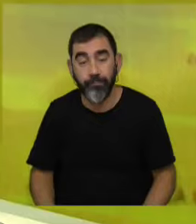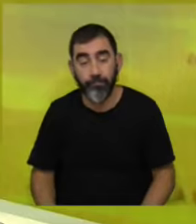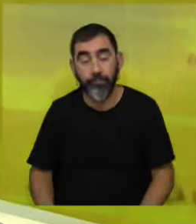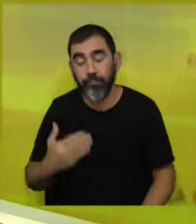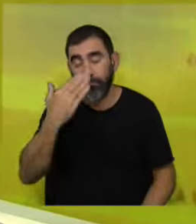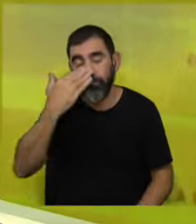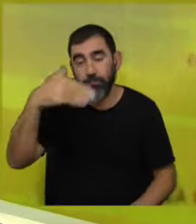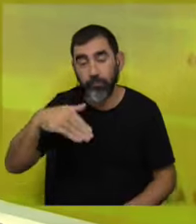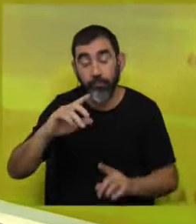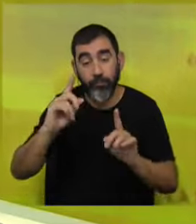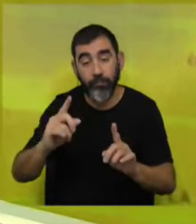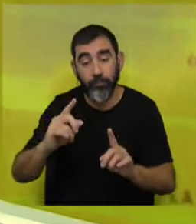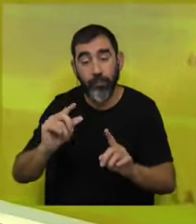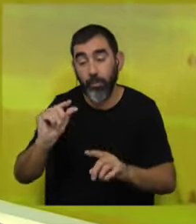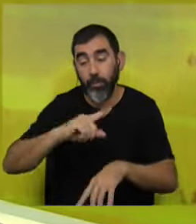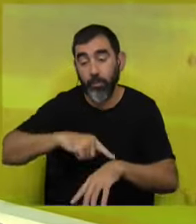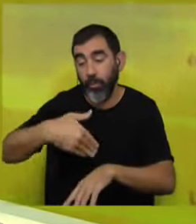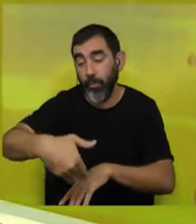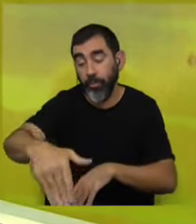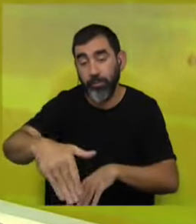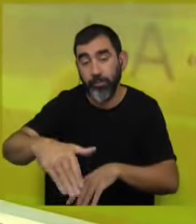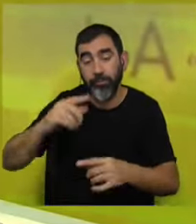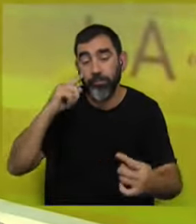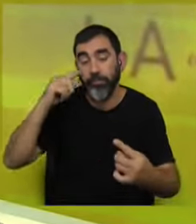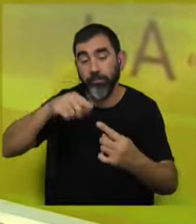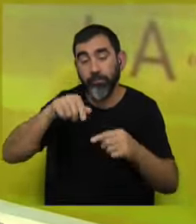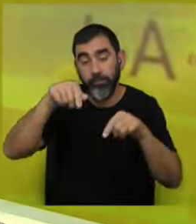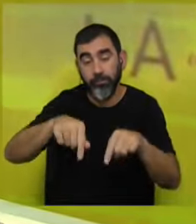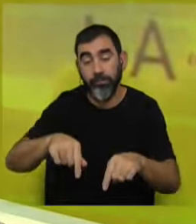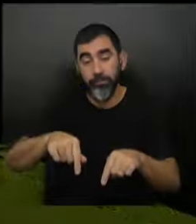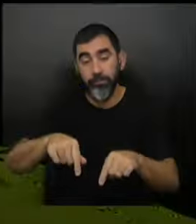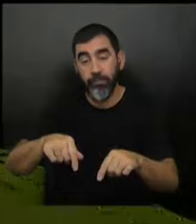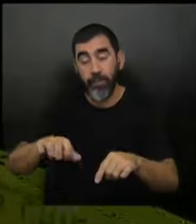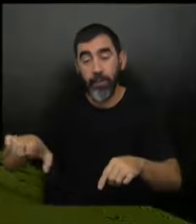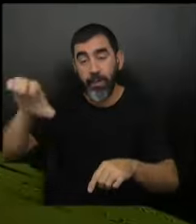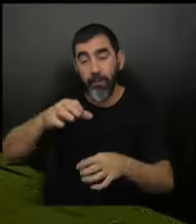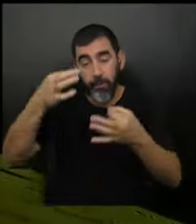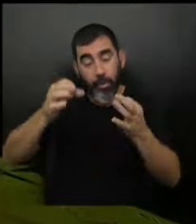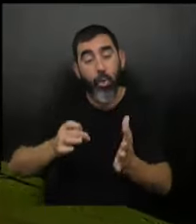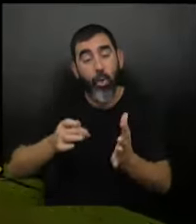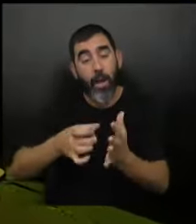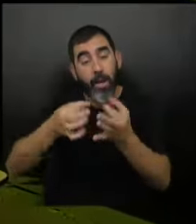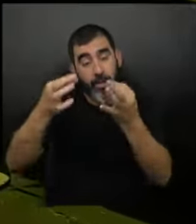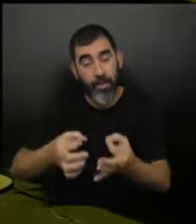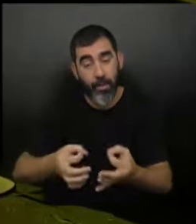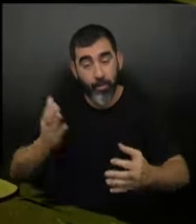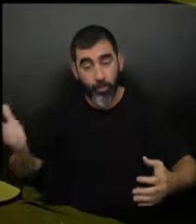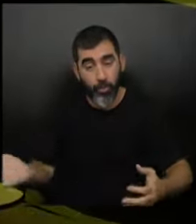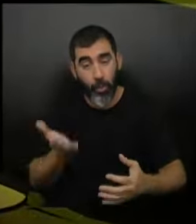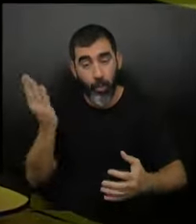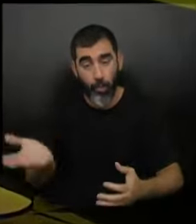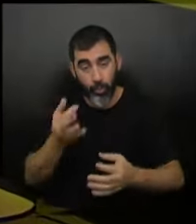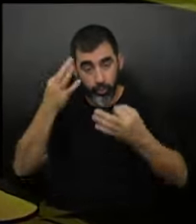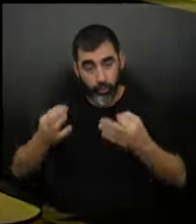instancia y y más a mediano plazo apuntar a a que los empleos sean empleos de calidad en sectores productivos y que